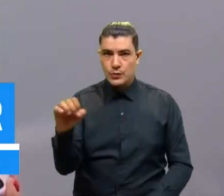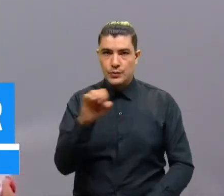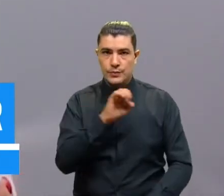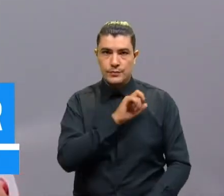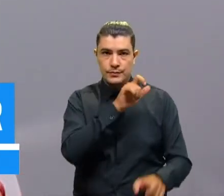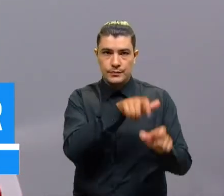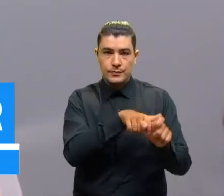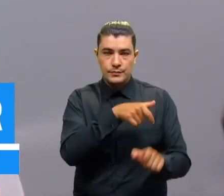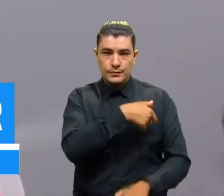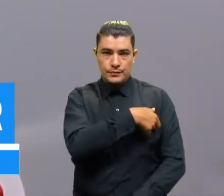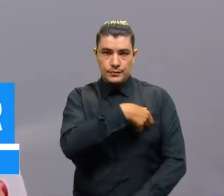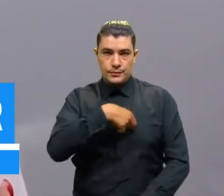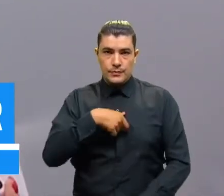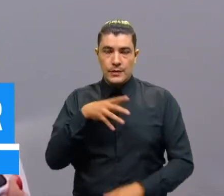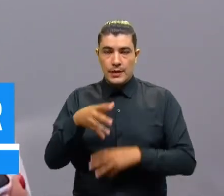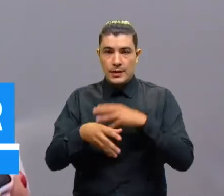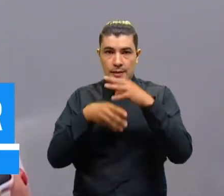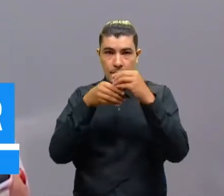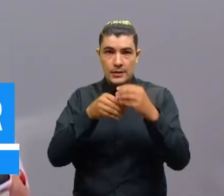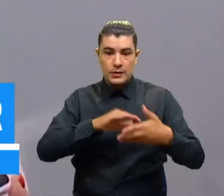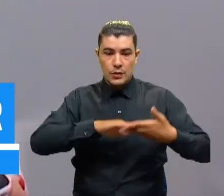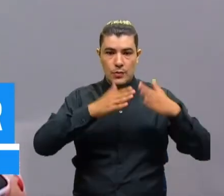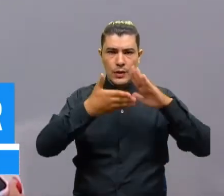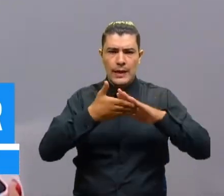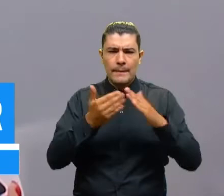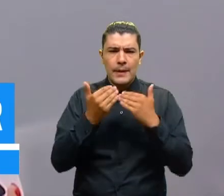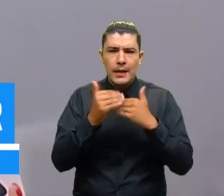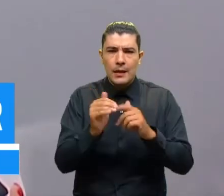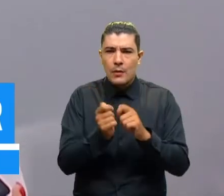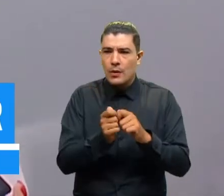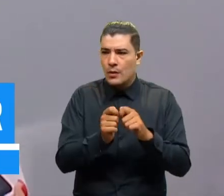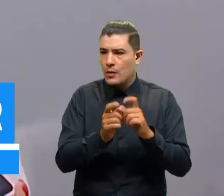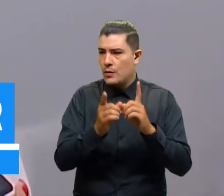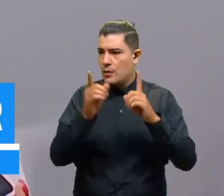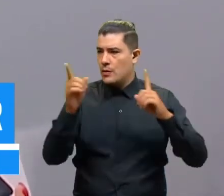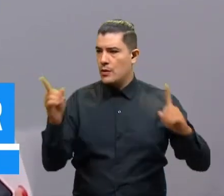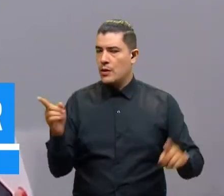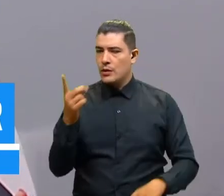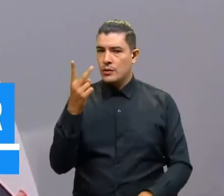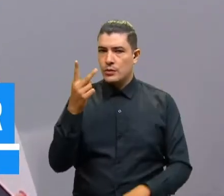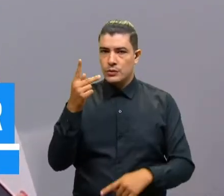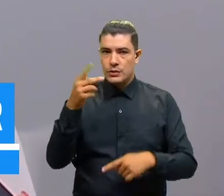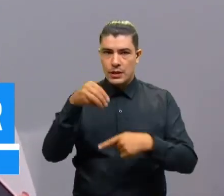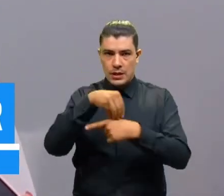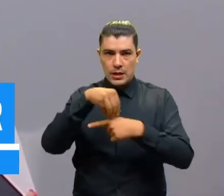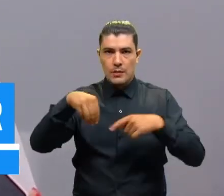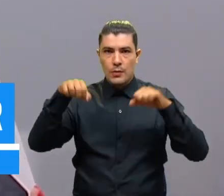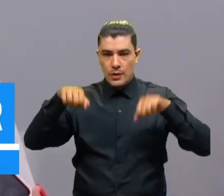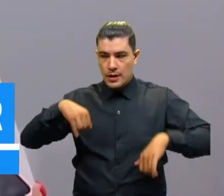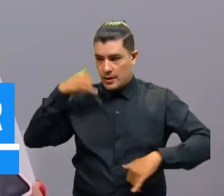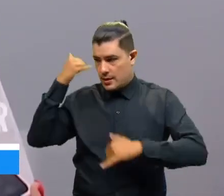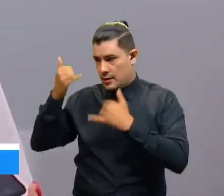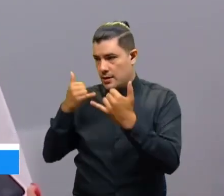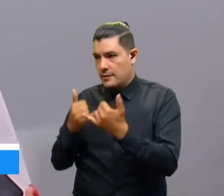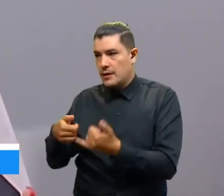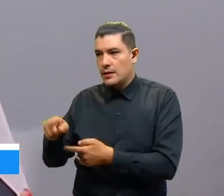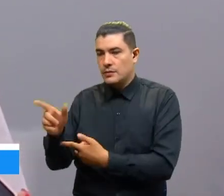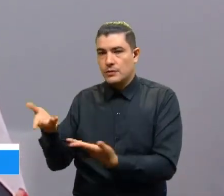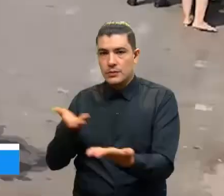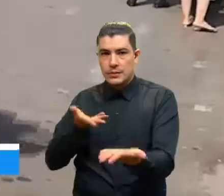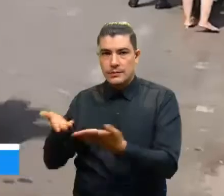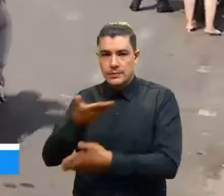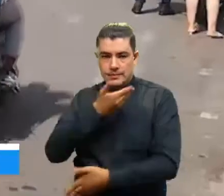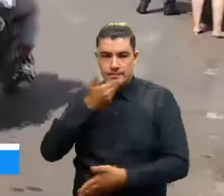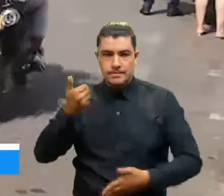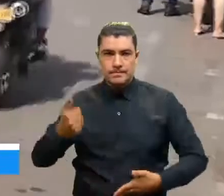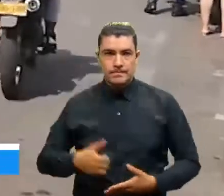población que se encuentre como mínimo a 2 kilómetros de distancia de la institución educativa para poder focalizar y prestar el servicio de la mejor manera